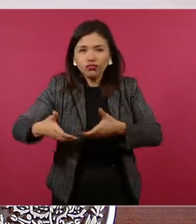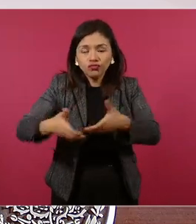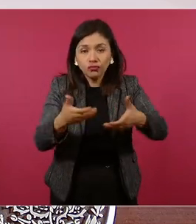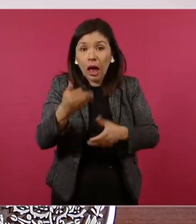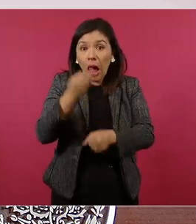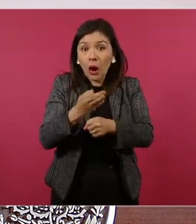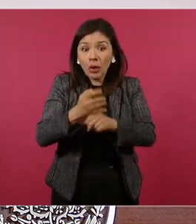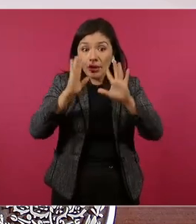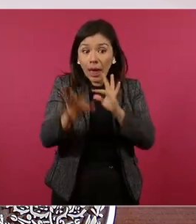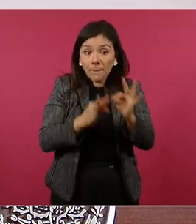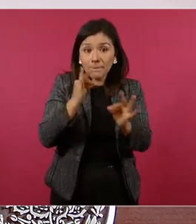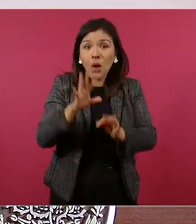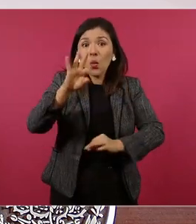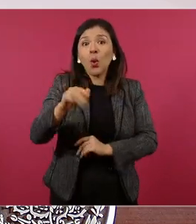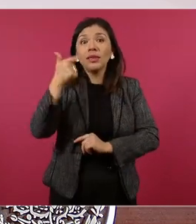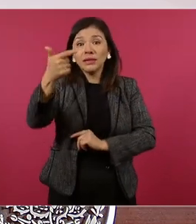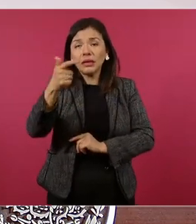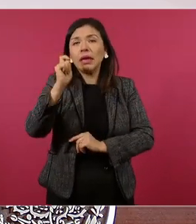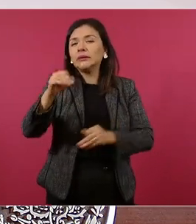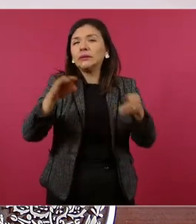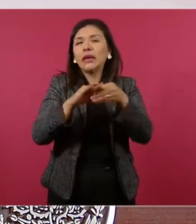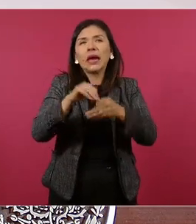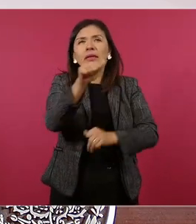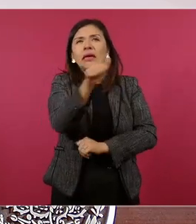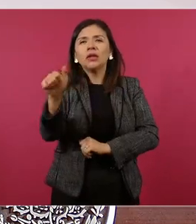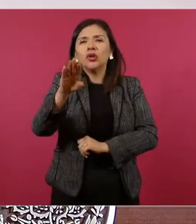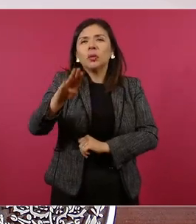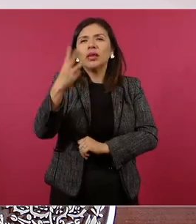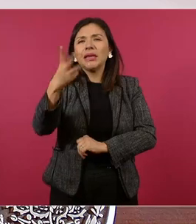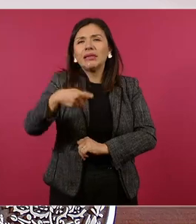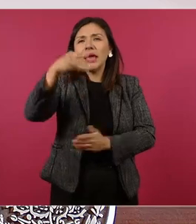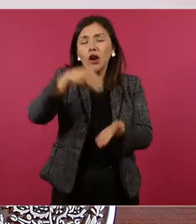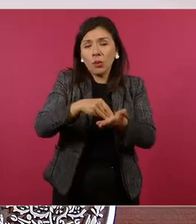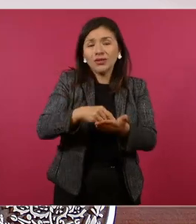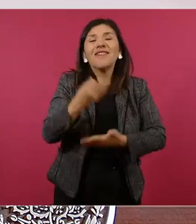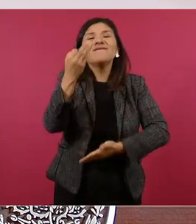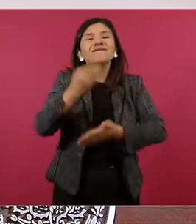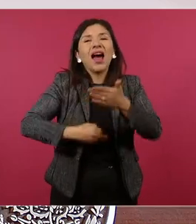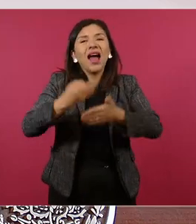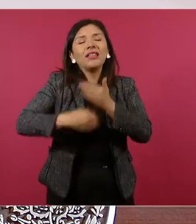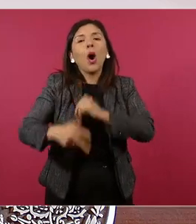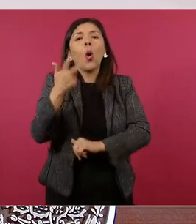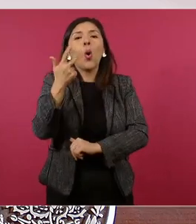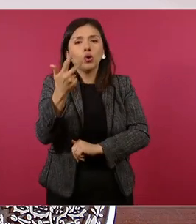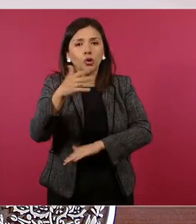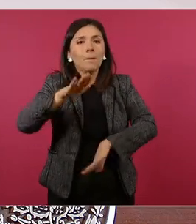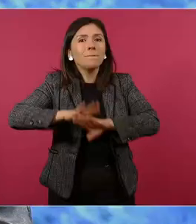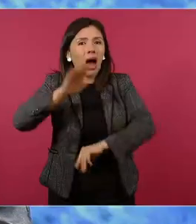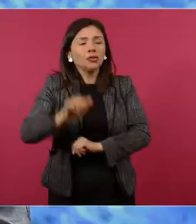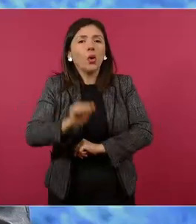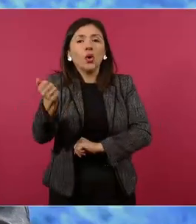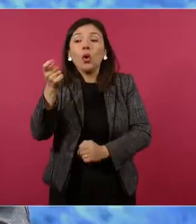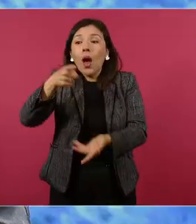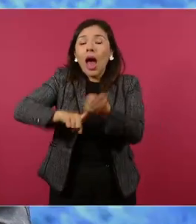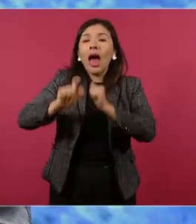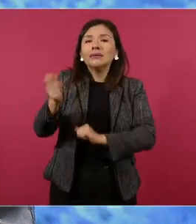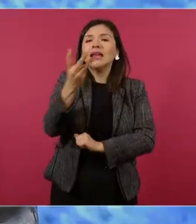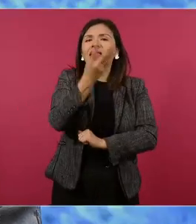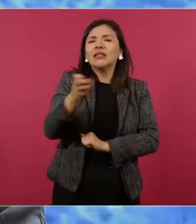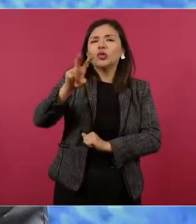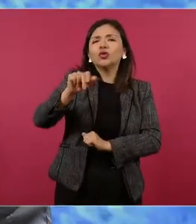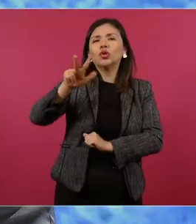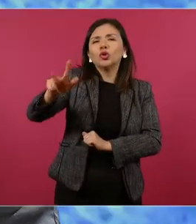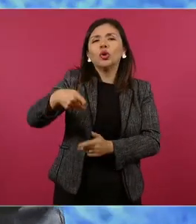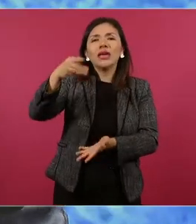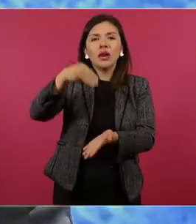47 que equivalen a 693 km y nos faltan oo que son 388